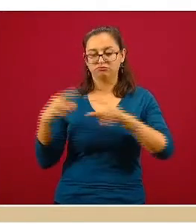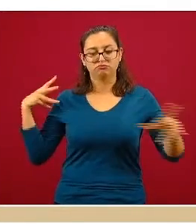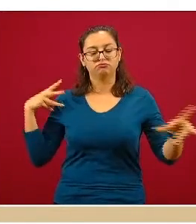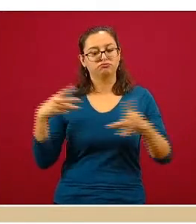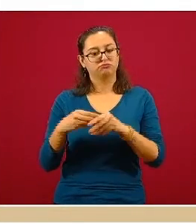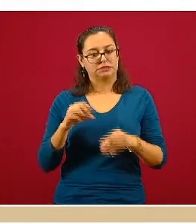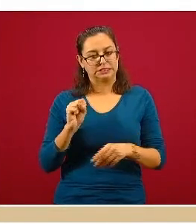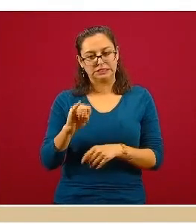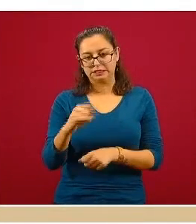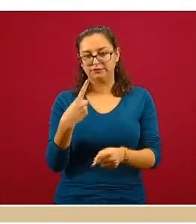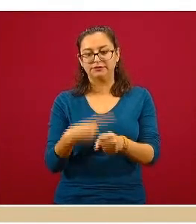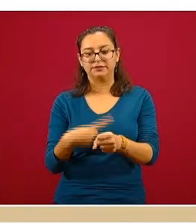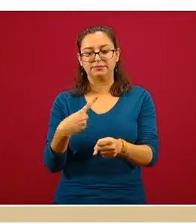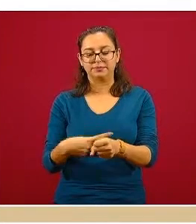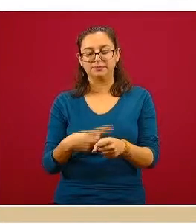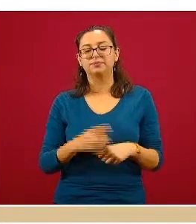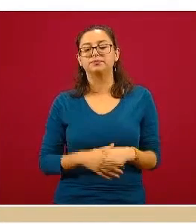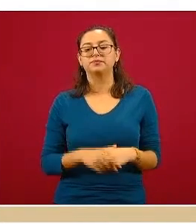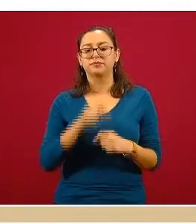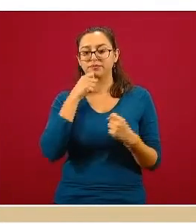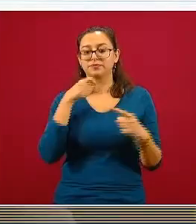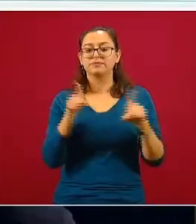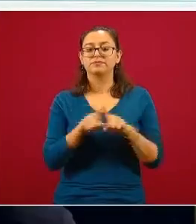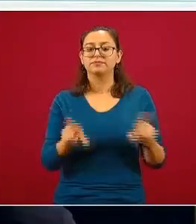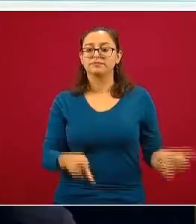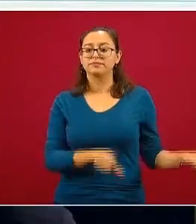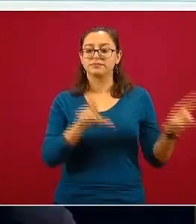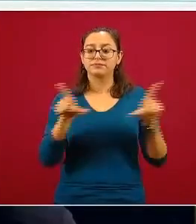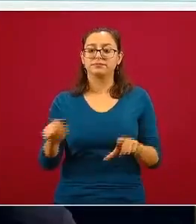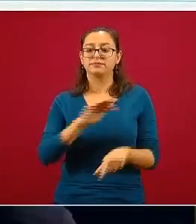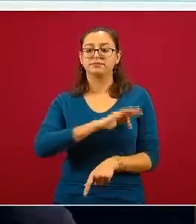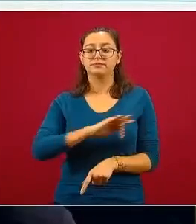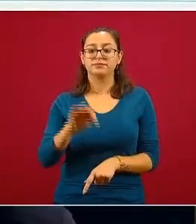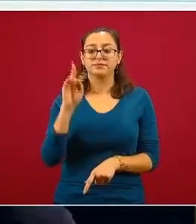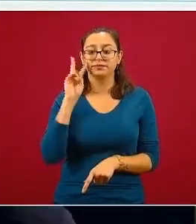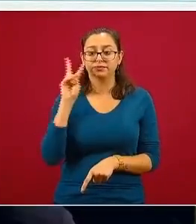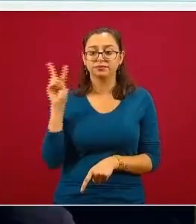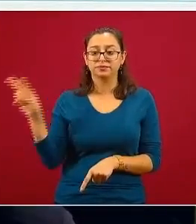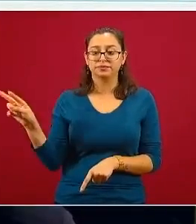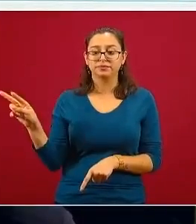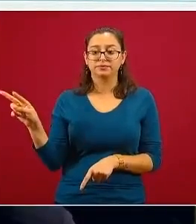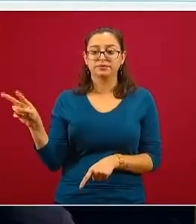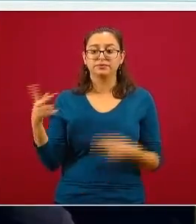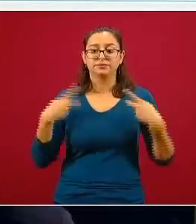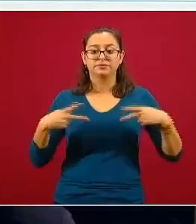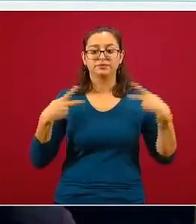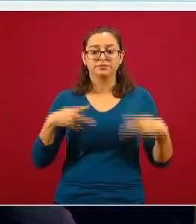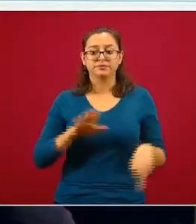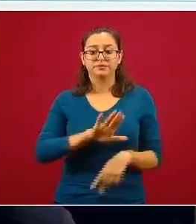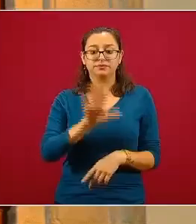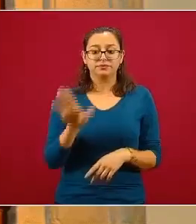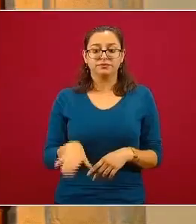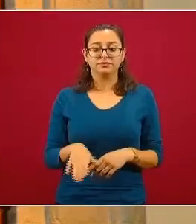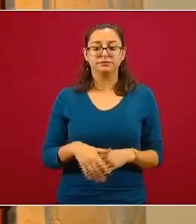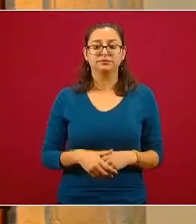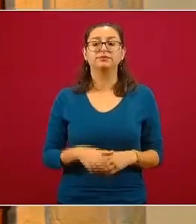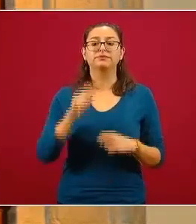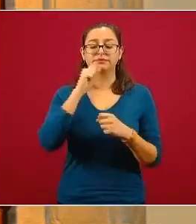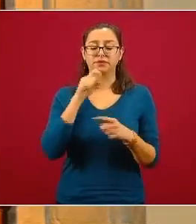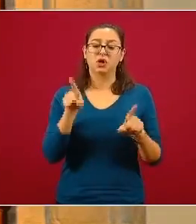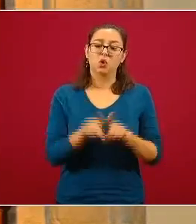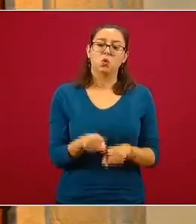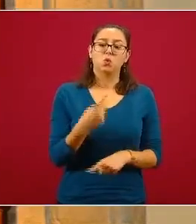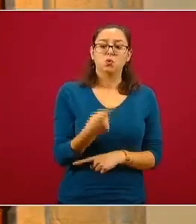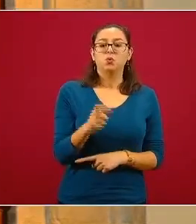confirmados. Veamos ahora también este cambio en la siguiente diapositiva para las defunciones. También teníamos